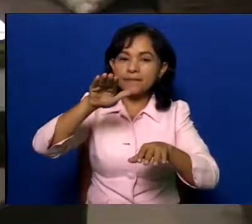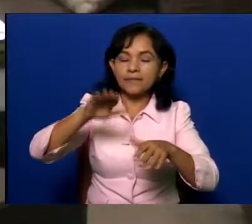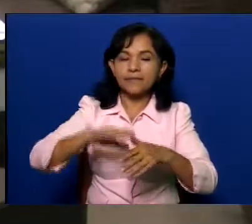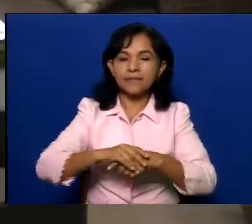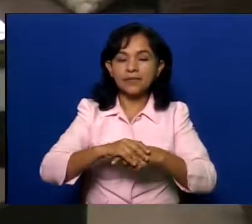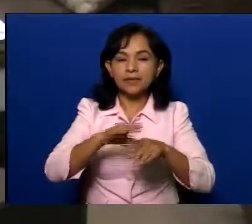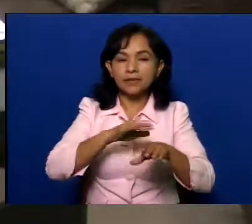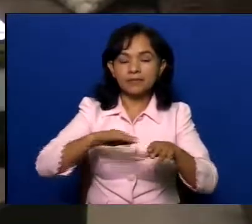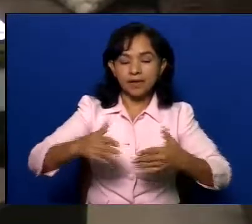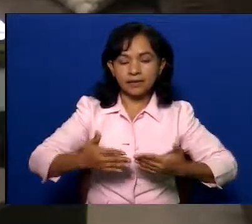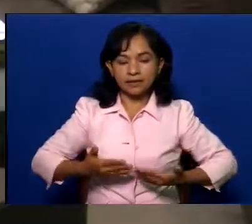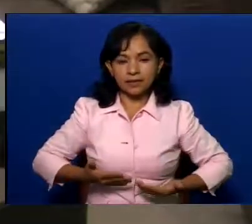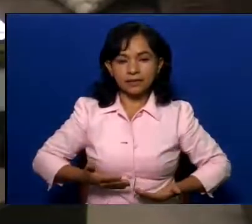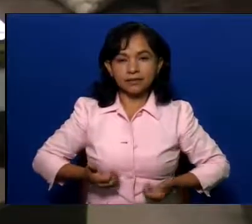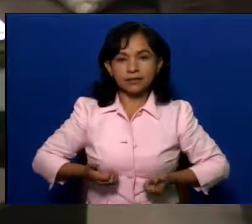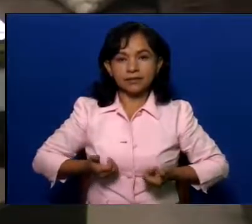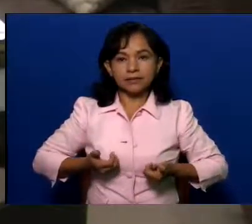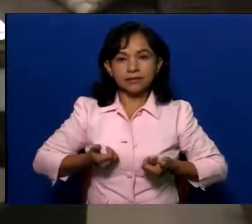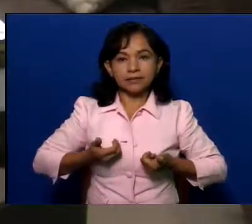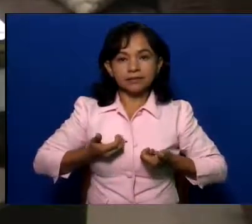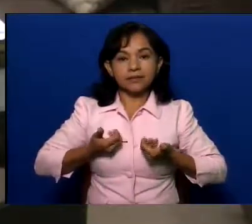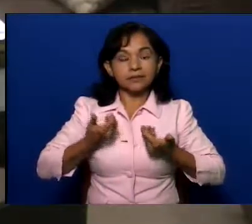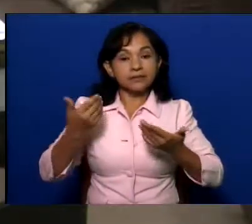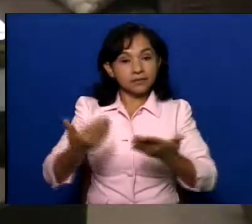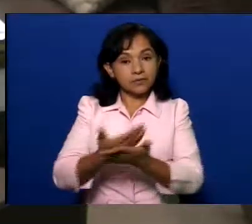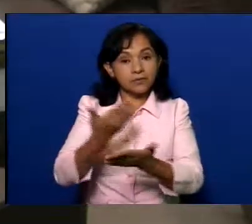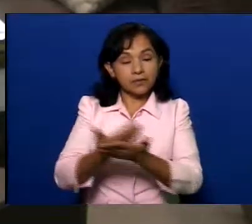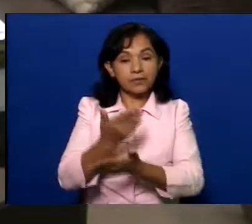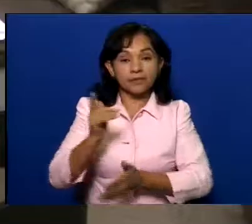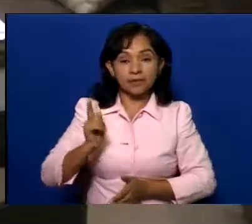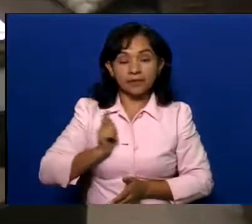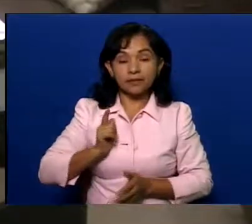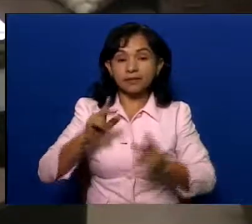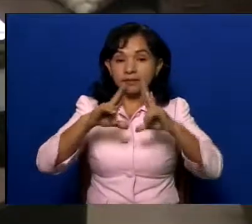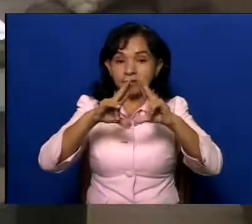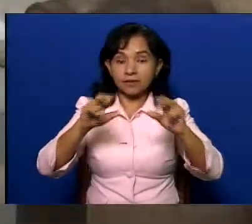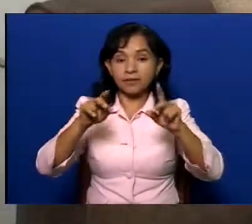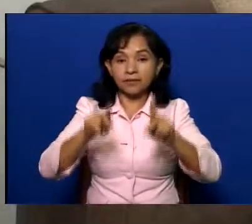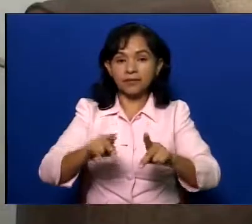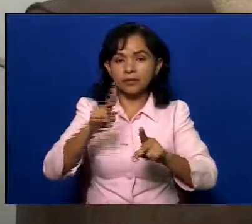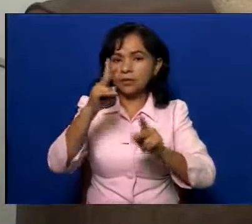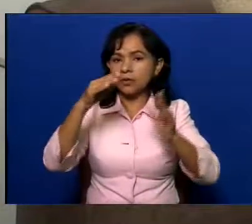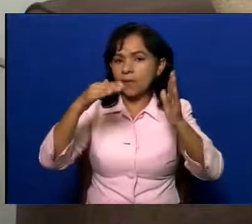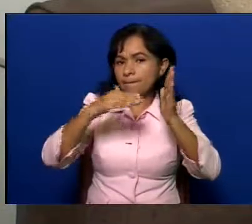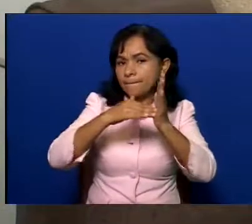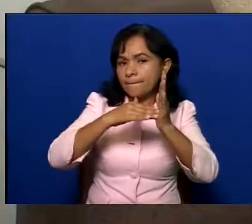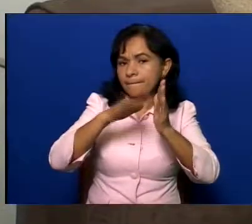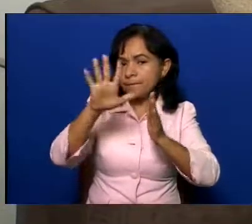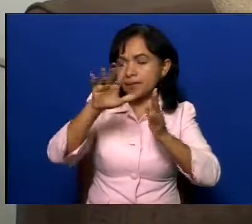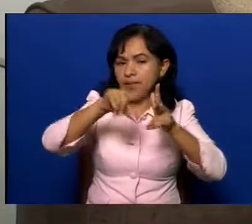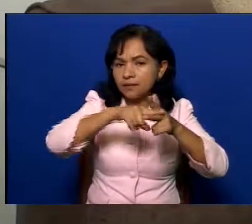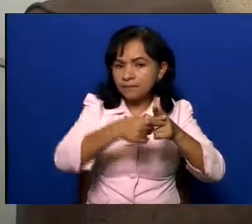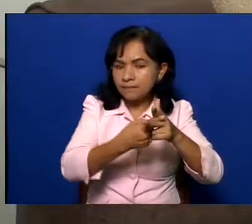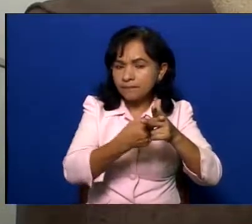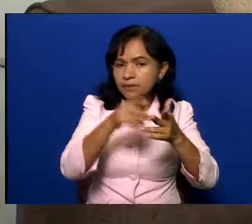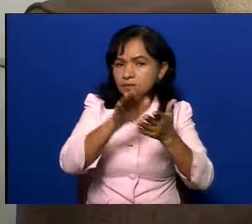próstata. A nivel digestivo, pues la aparición de algunos problemas de salud como la